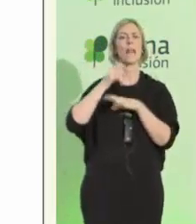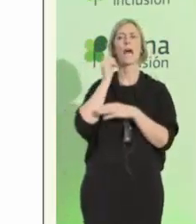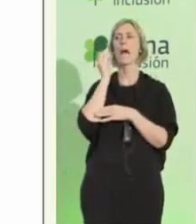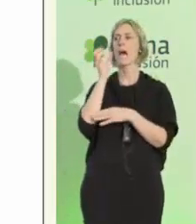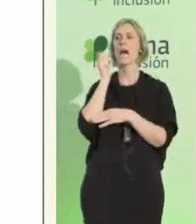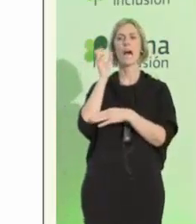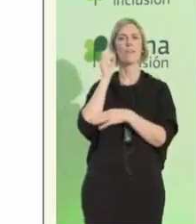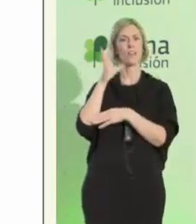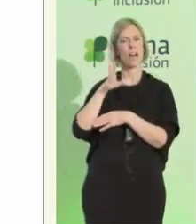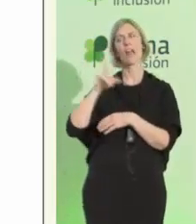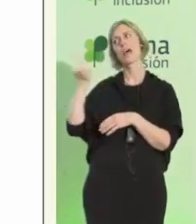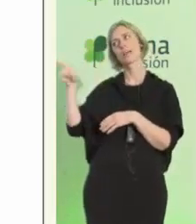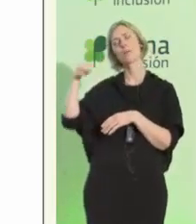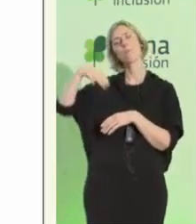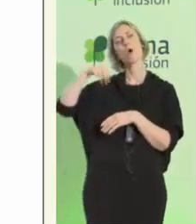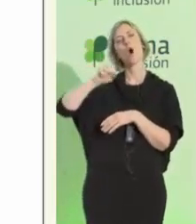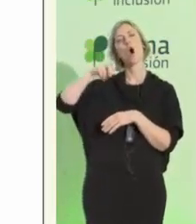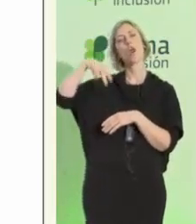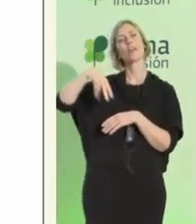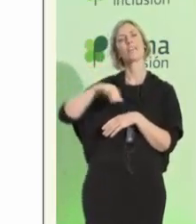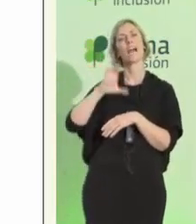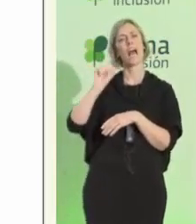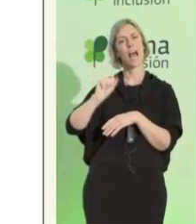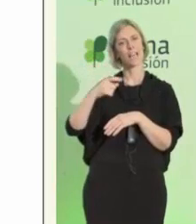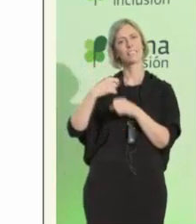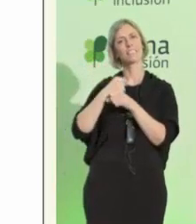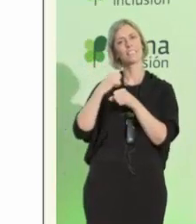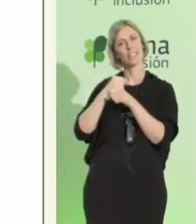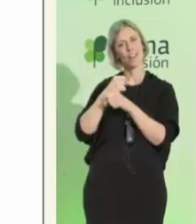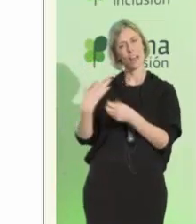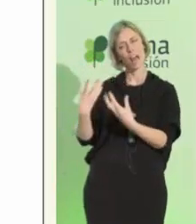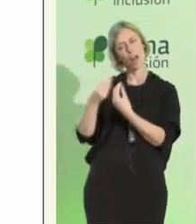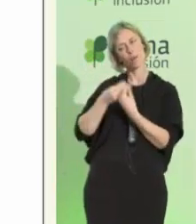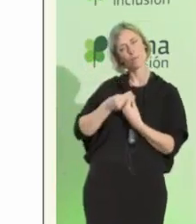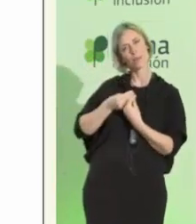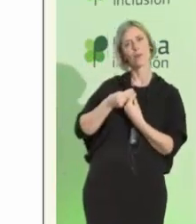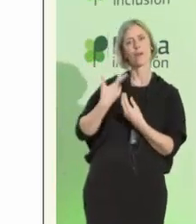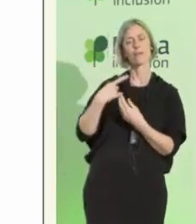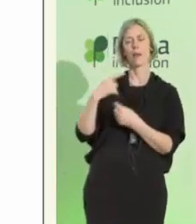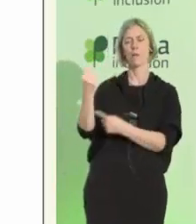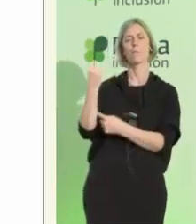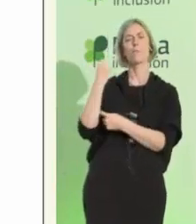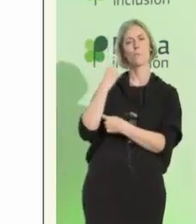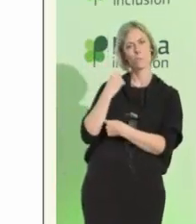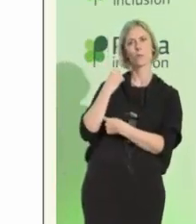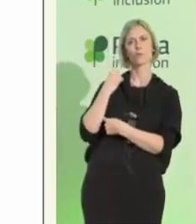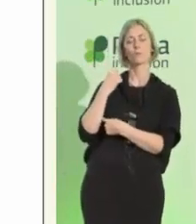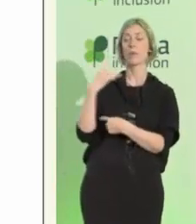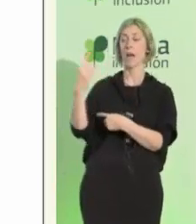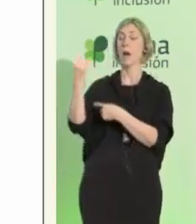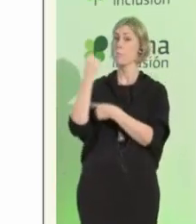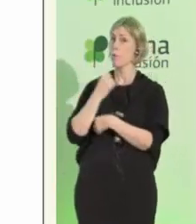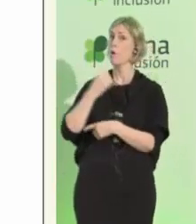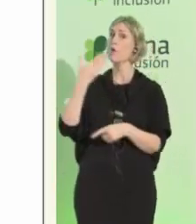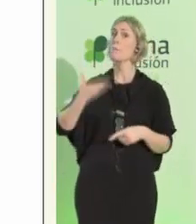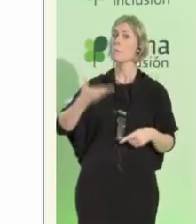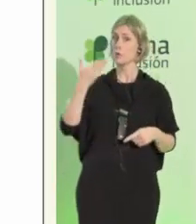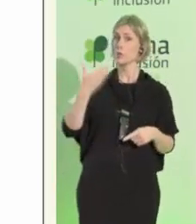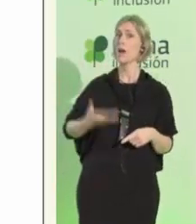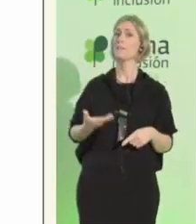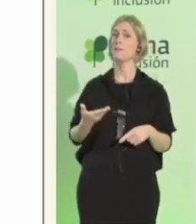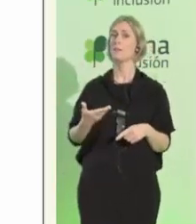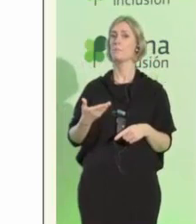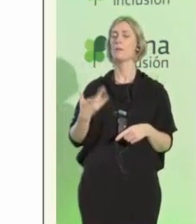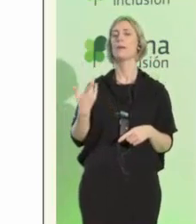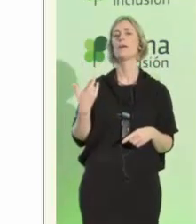Aquí está Mónica, que trabaja conmigo y que me ofrece apoyo. Y su apoyo es muy importante. Es muy importante contar con apoyo para